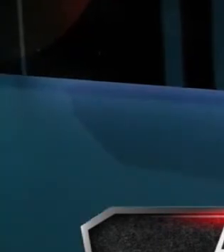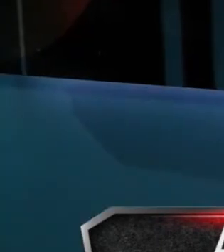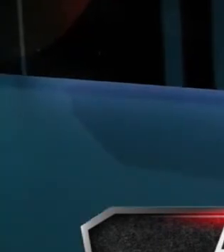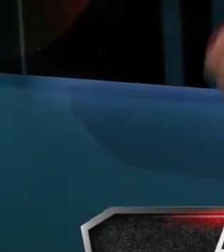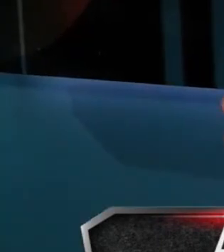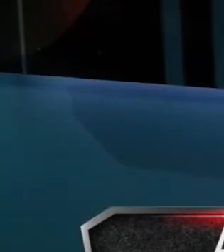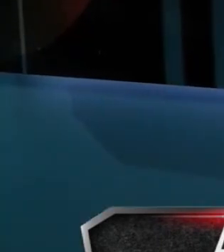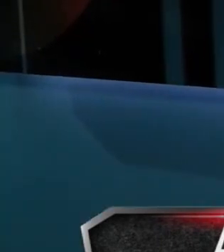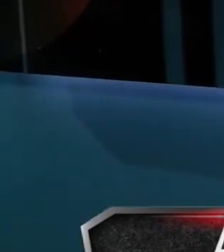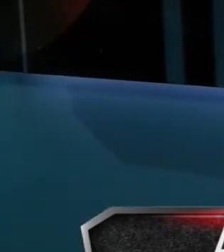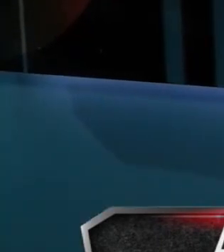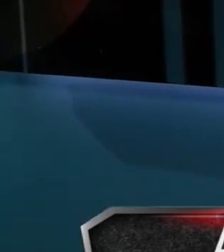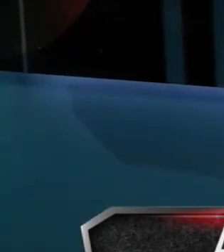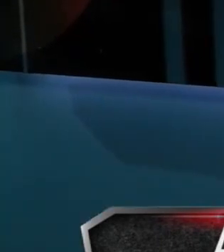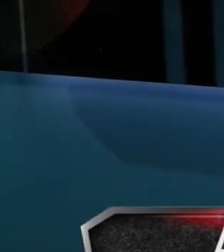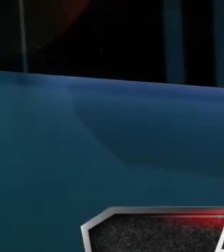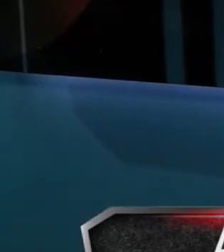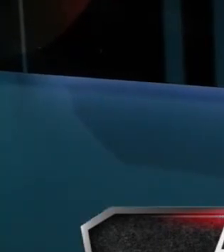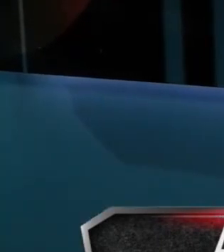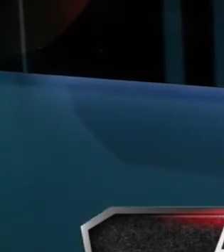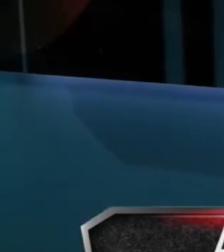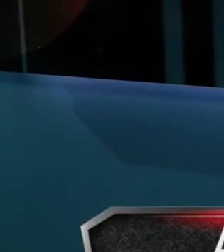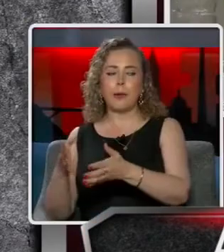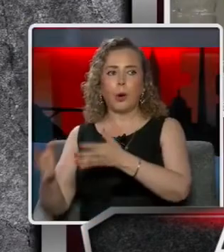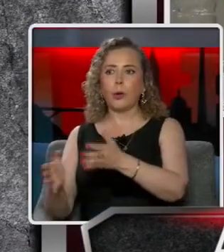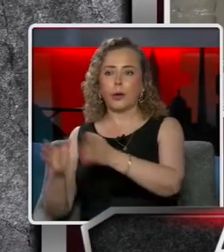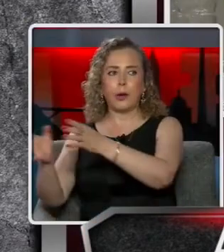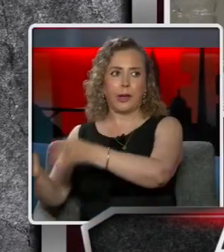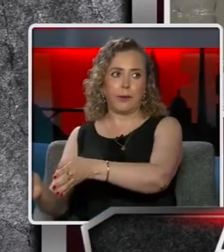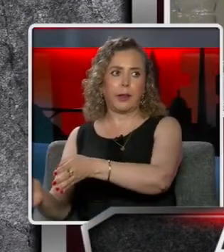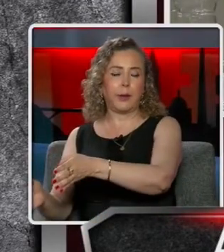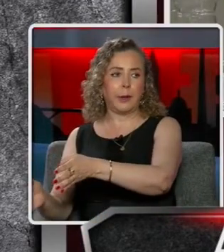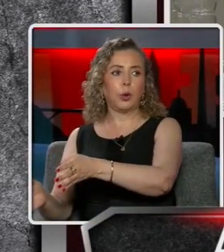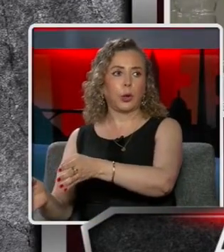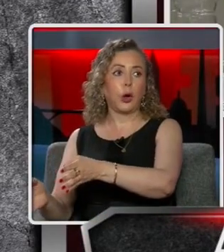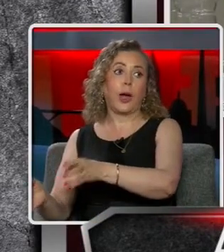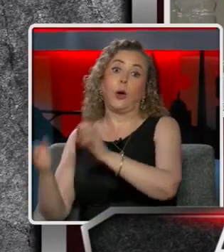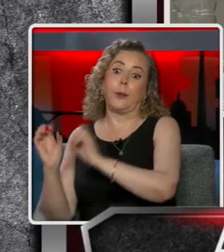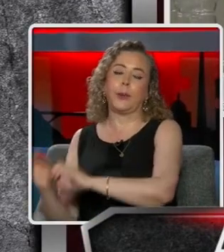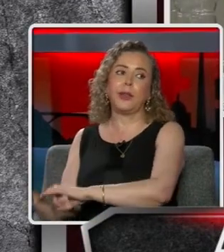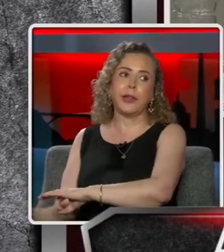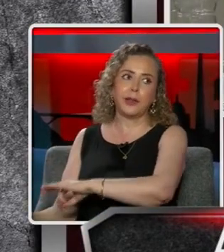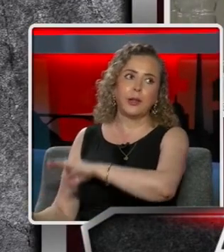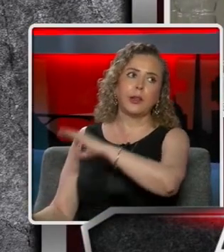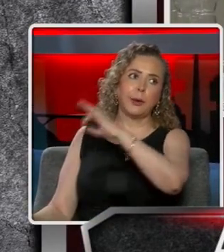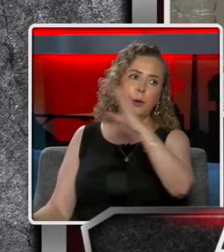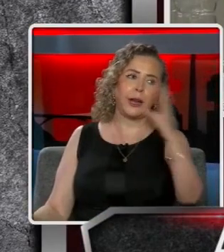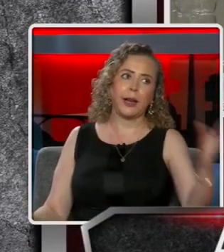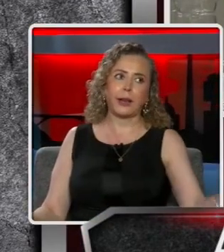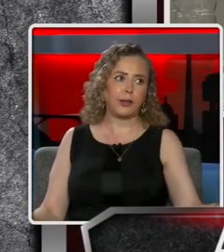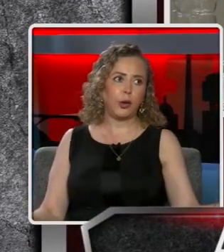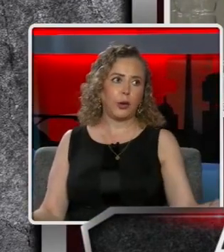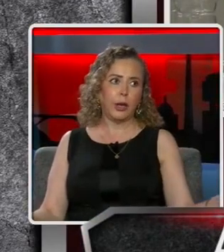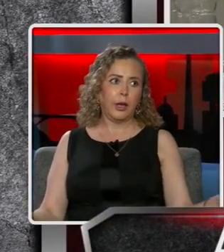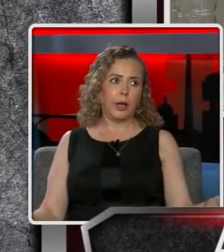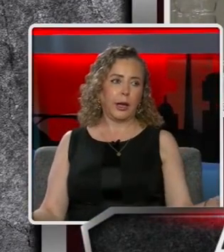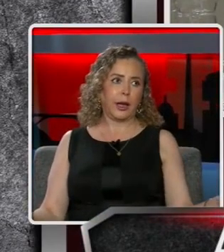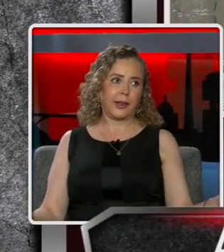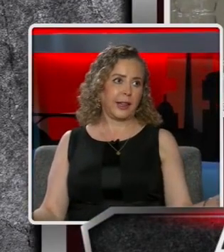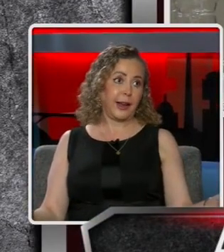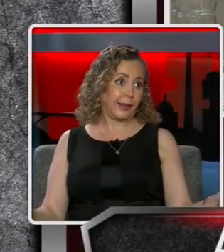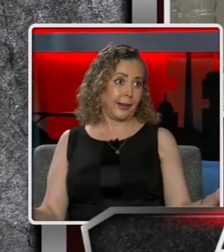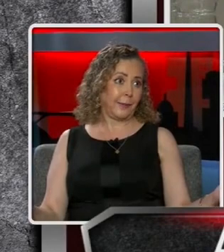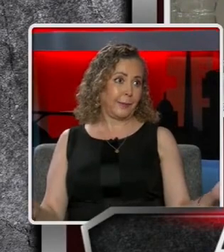ojo porque lo que él narra eh que iba a ocurrir efectivamente ocurrió ahora puede estar haciendo también una narración